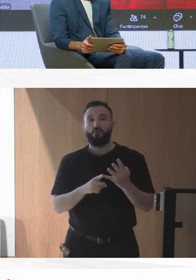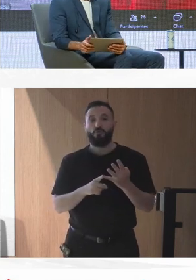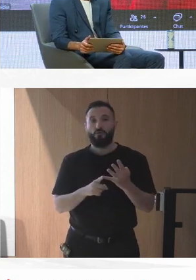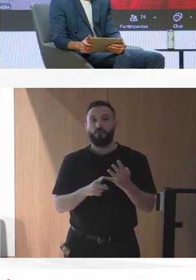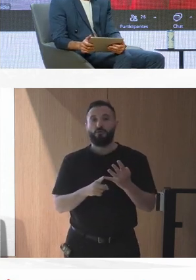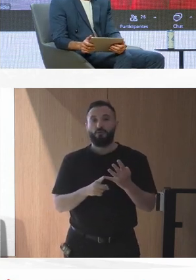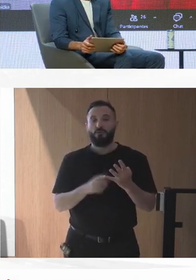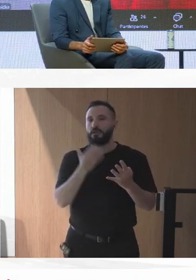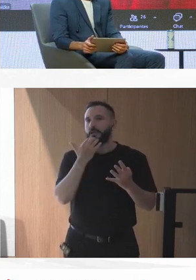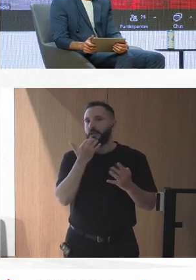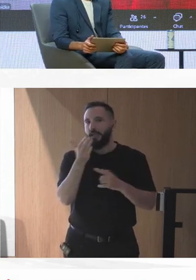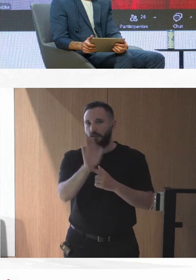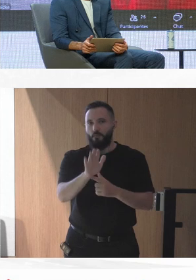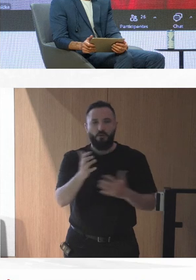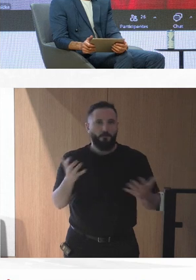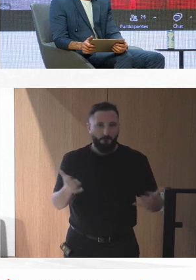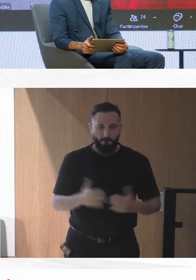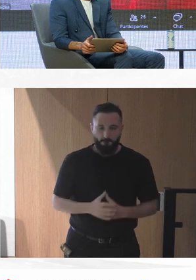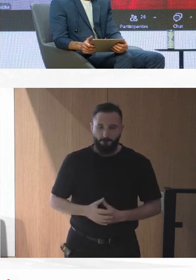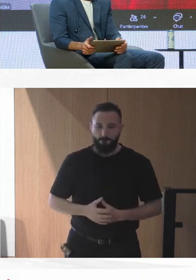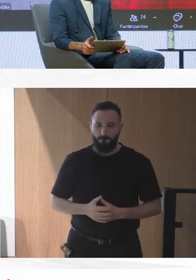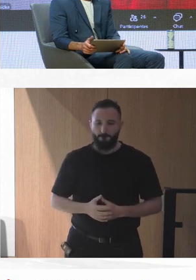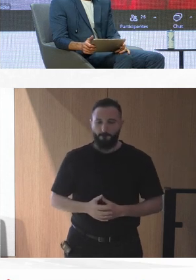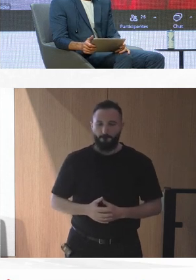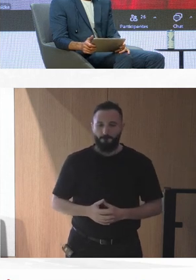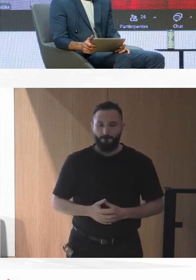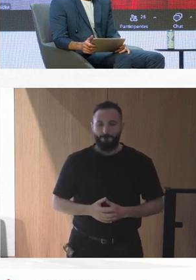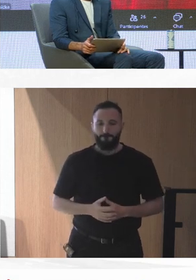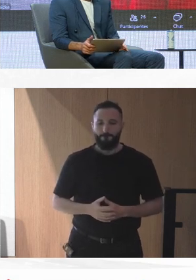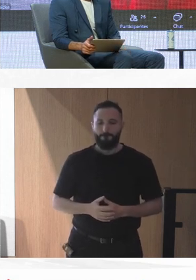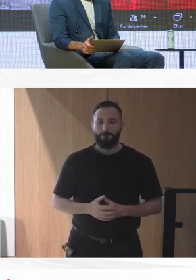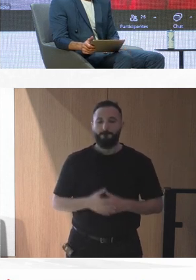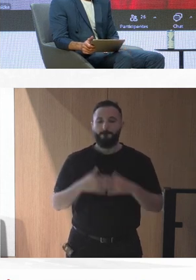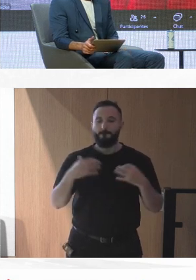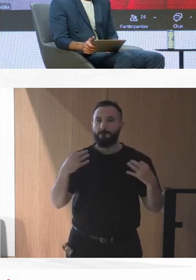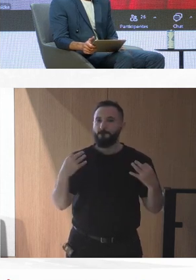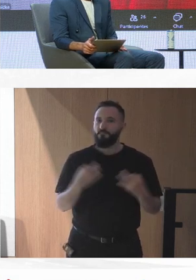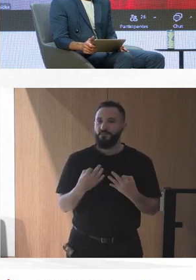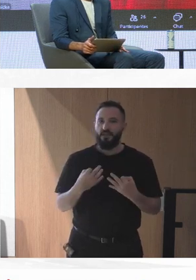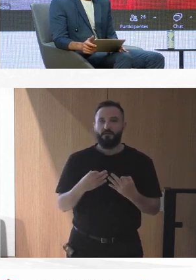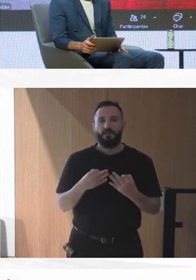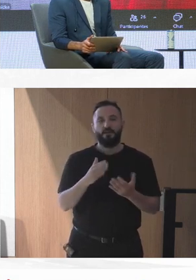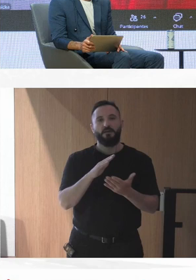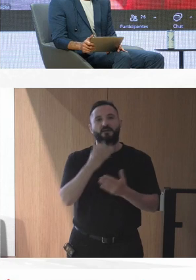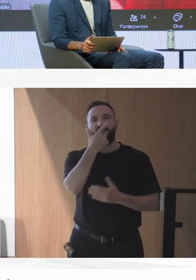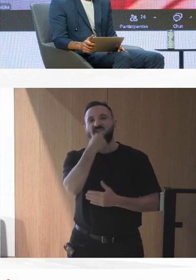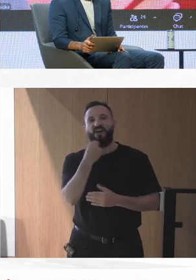que sirven como ejemplo es que deben proporcionar acceso a intermediarios o